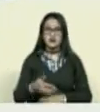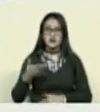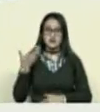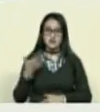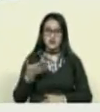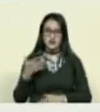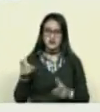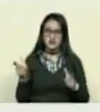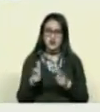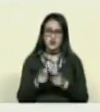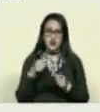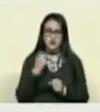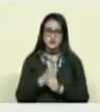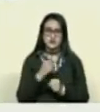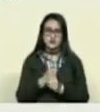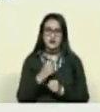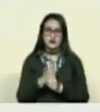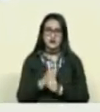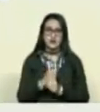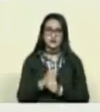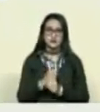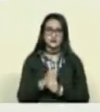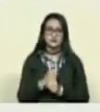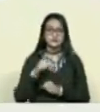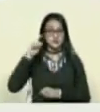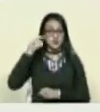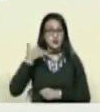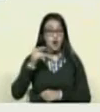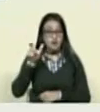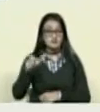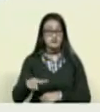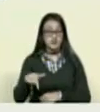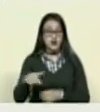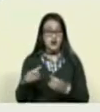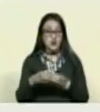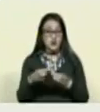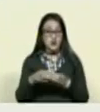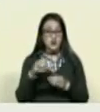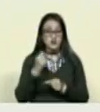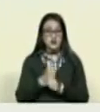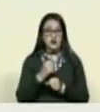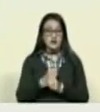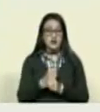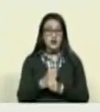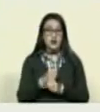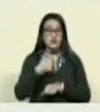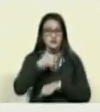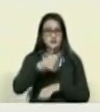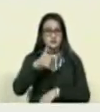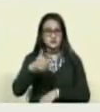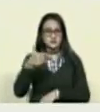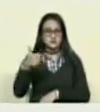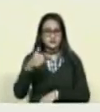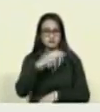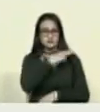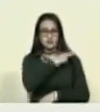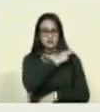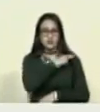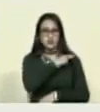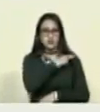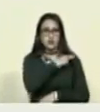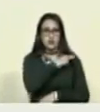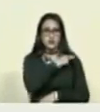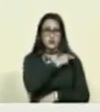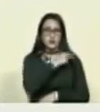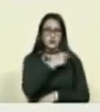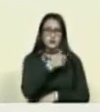importante reunión de trabajo. Recordemos que están presentes en esta reunión de trabajo los comandantes de los distintos componentes